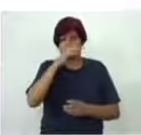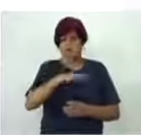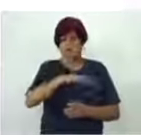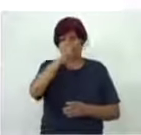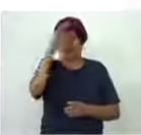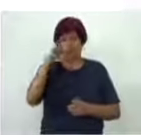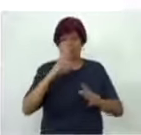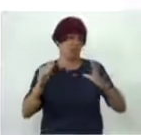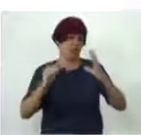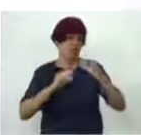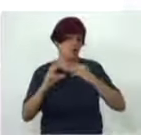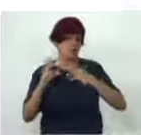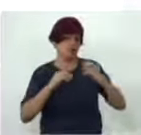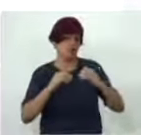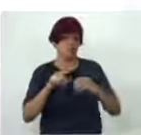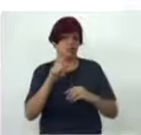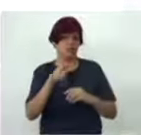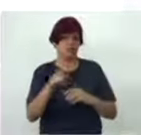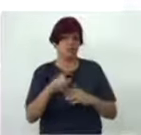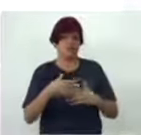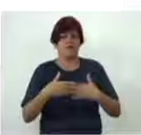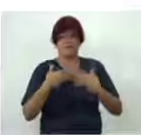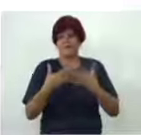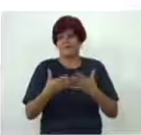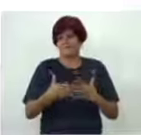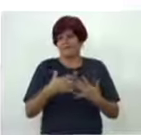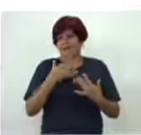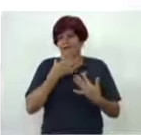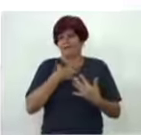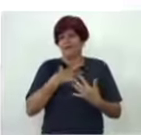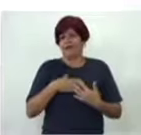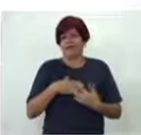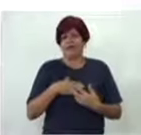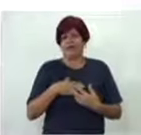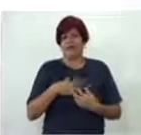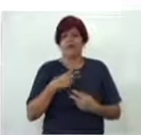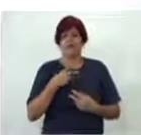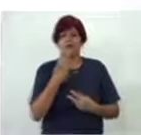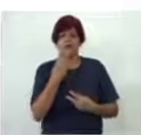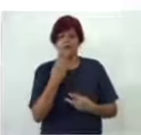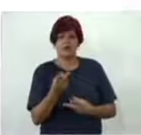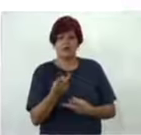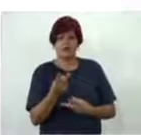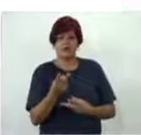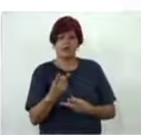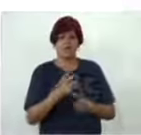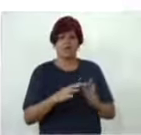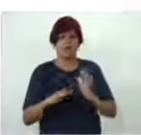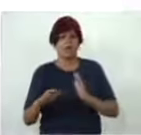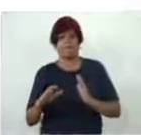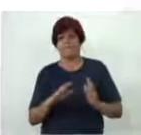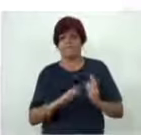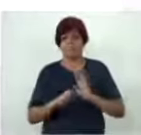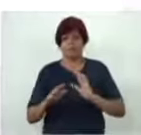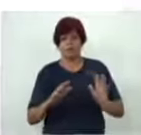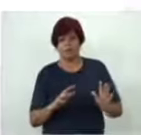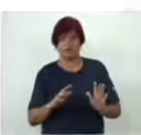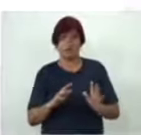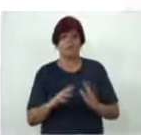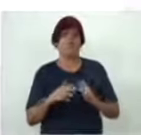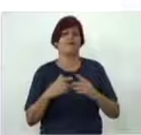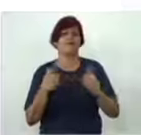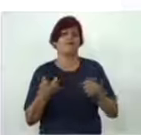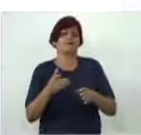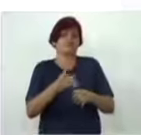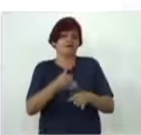al comunicarse con ellos, expresan agrado en su rostro, en su tono de voz, en sus movimientos, porque antes